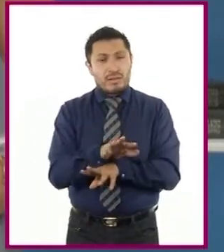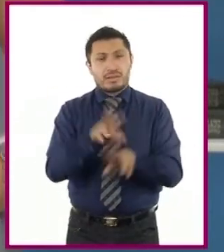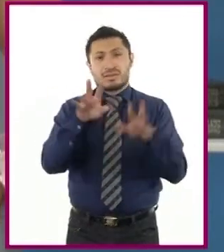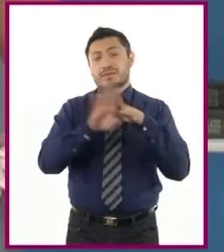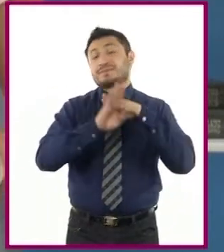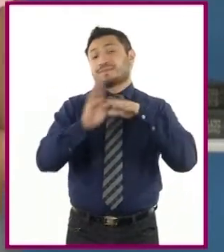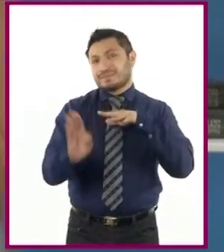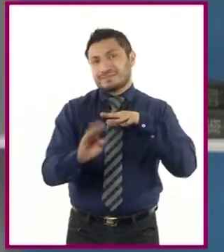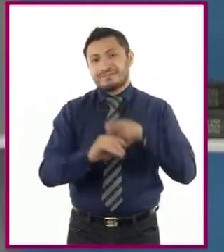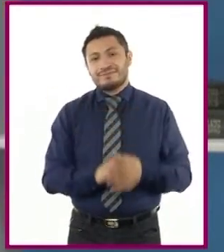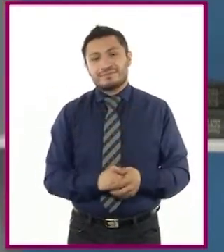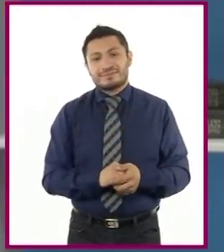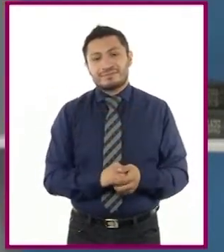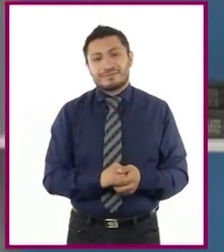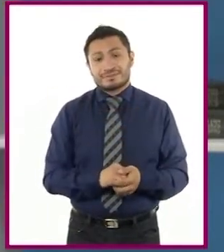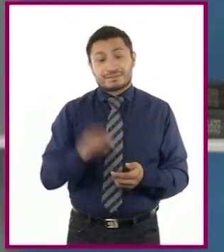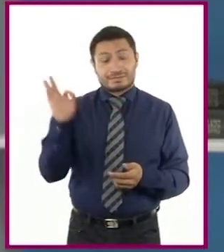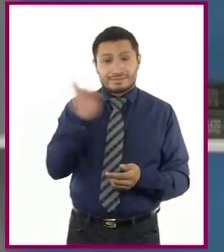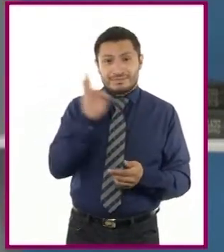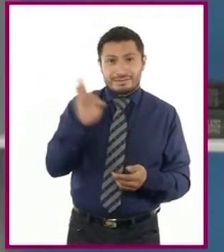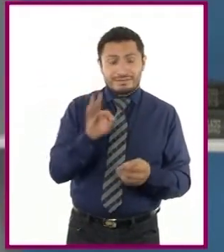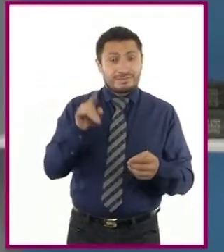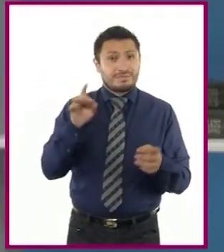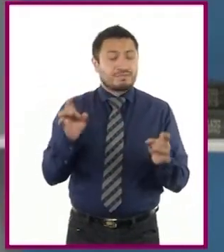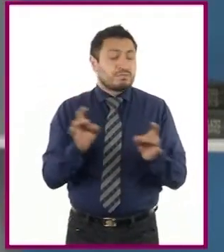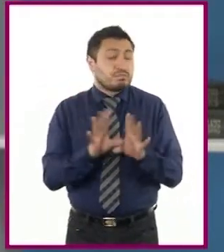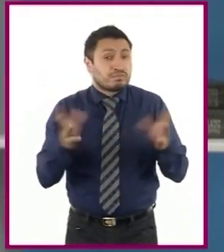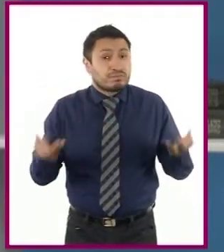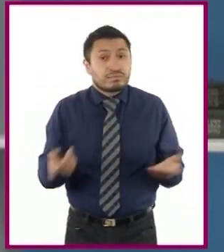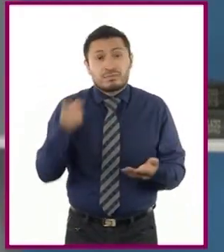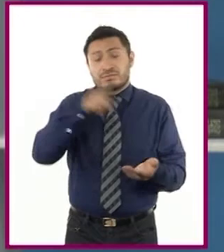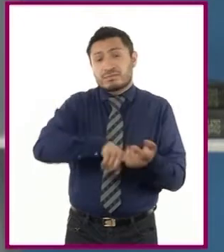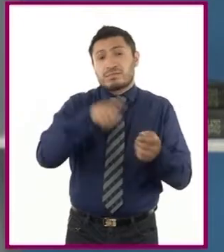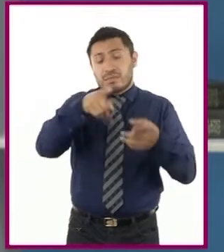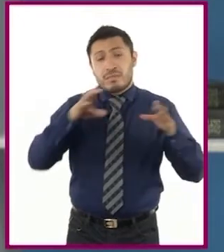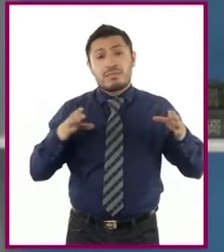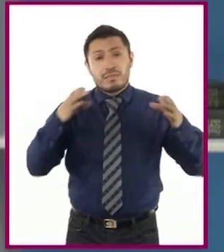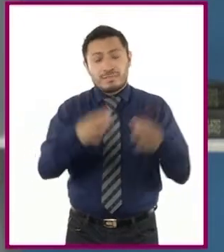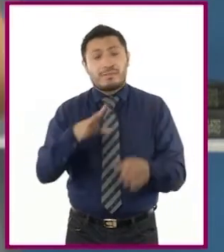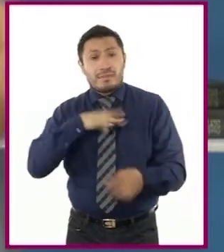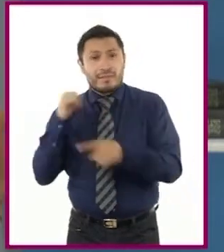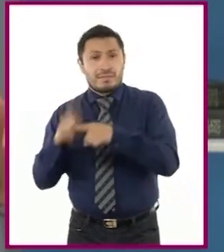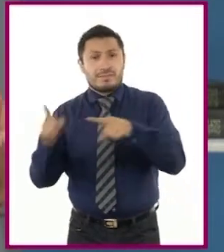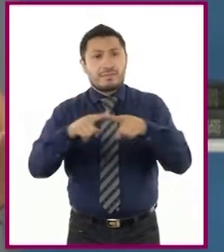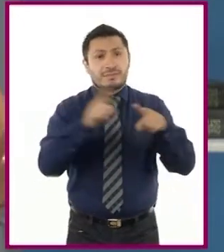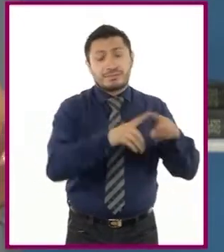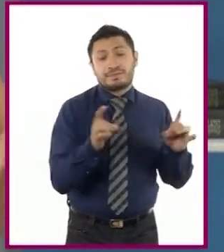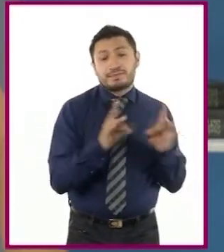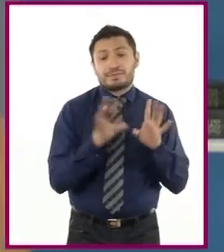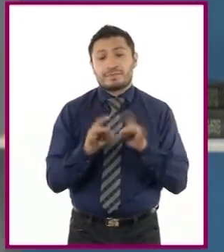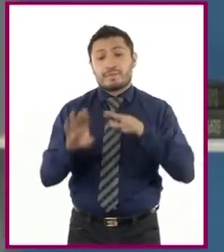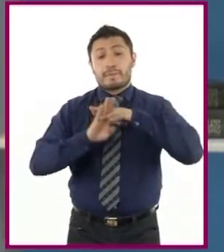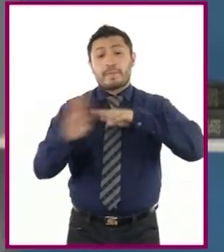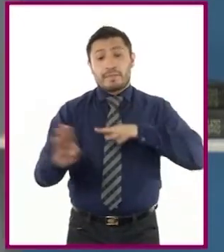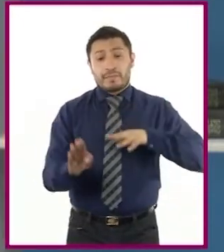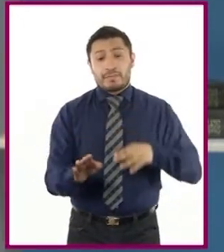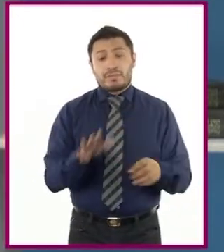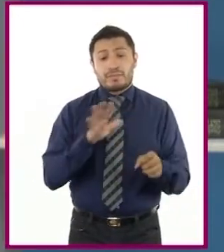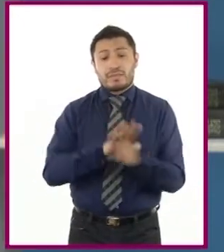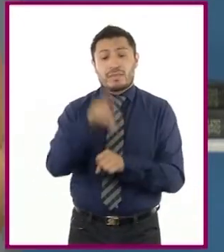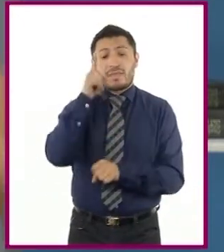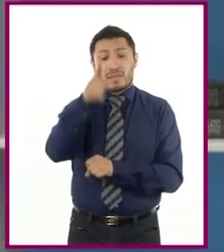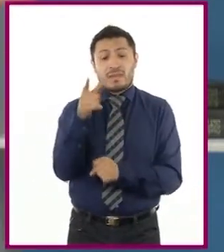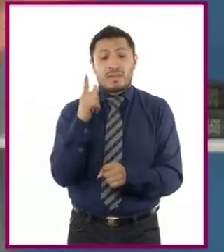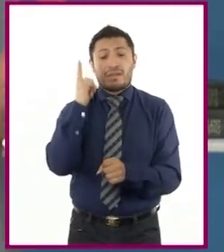la migración. Tal vez puede ocurrir que en su entidad se den diversos fenómenos migratorios, lo que les